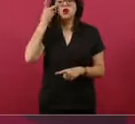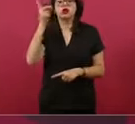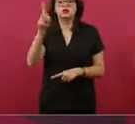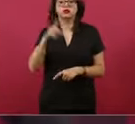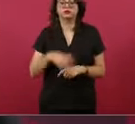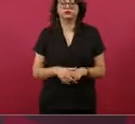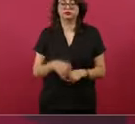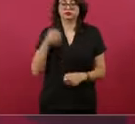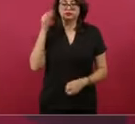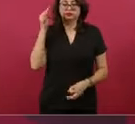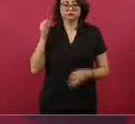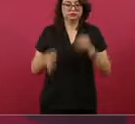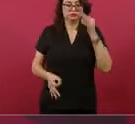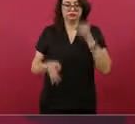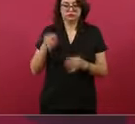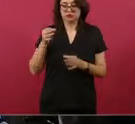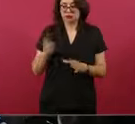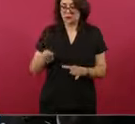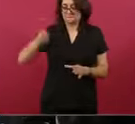en límites